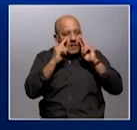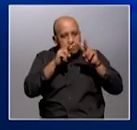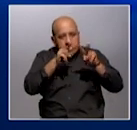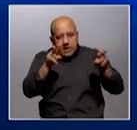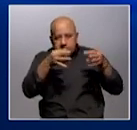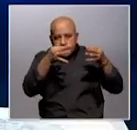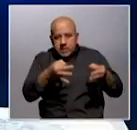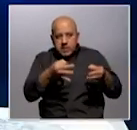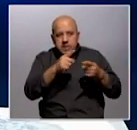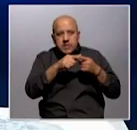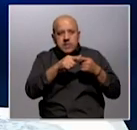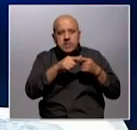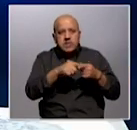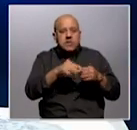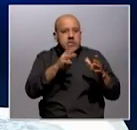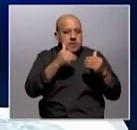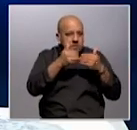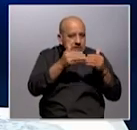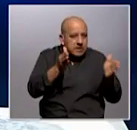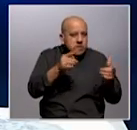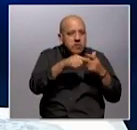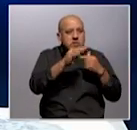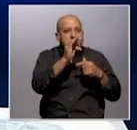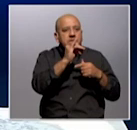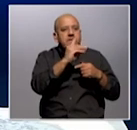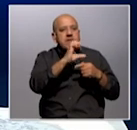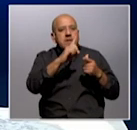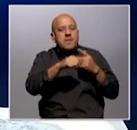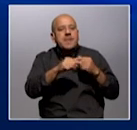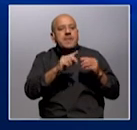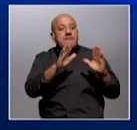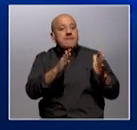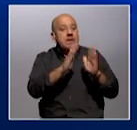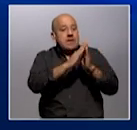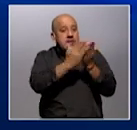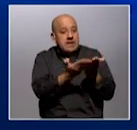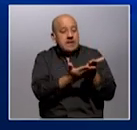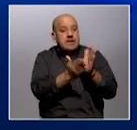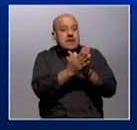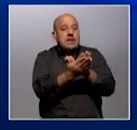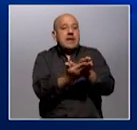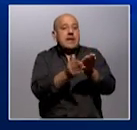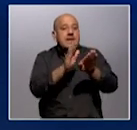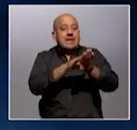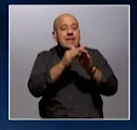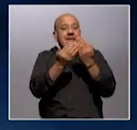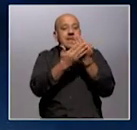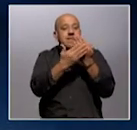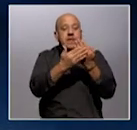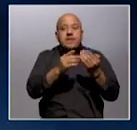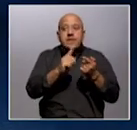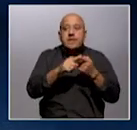en este caso si empezamos por fidel lo que es la tapa la tapa y claro el tema yo se lo habíamos preguntado